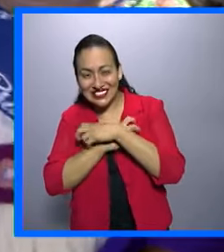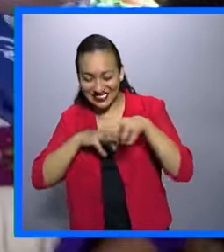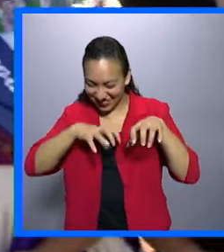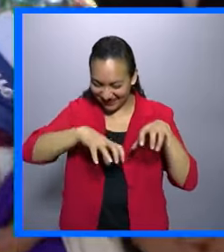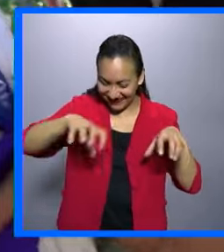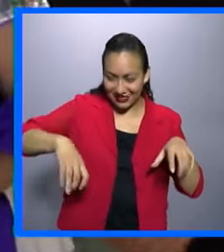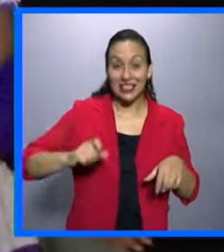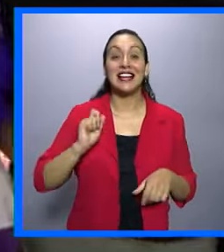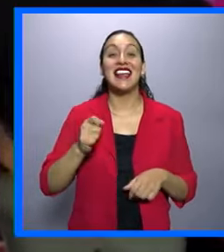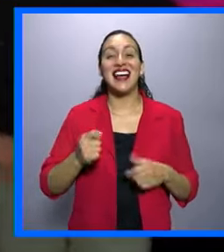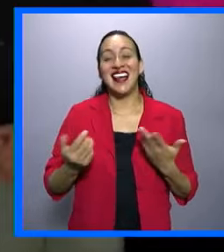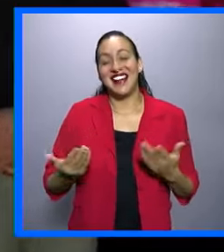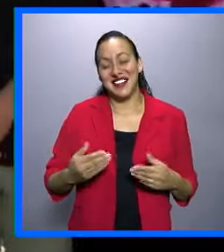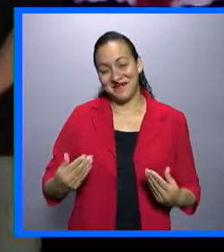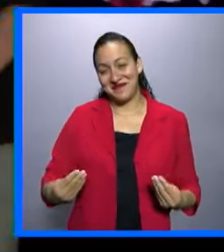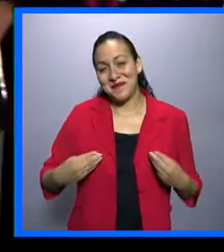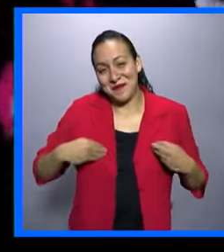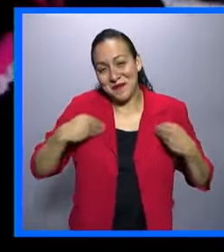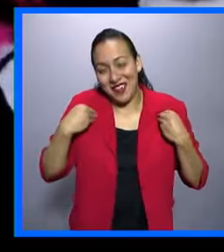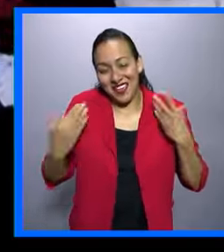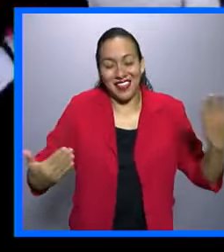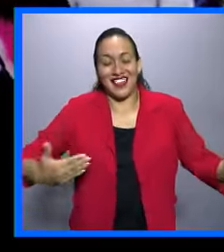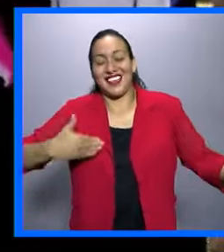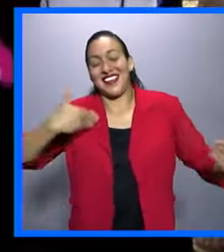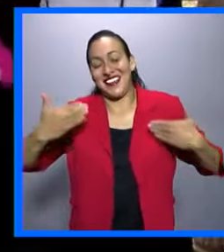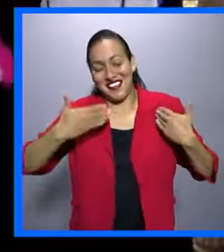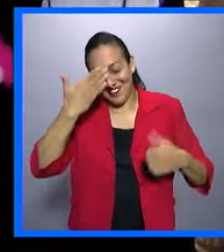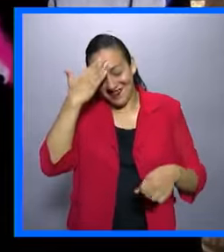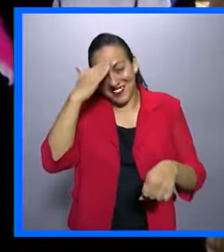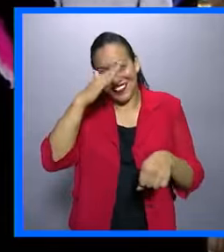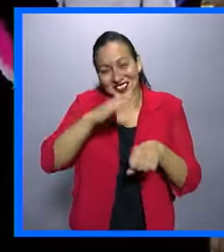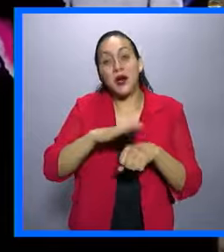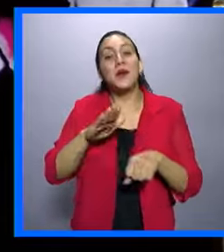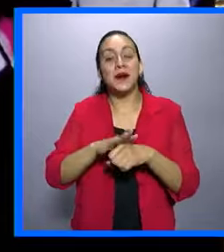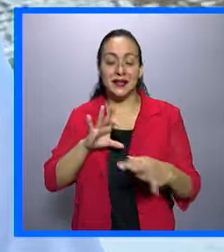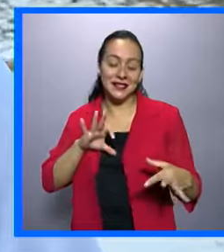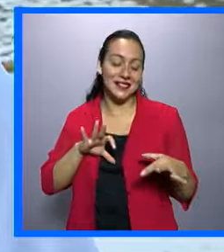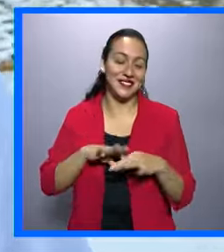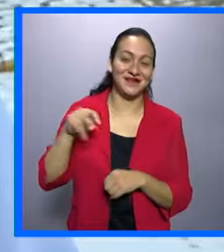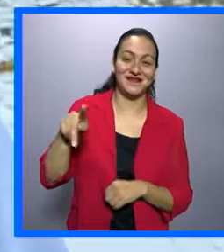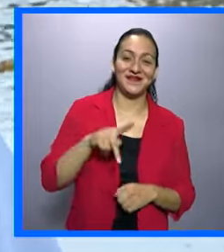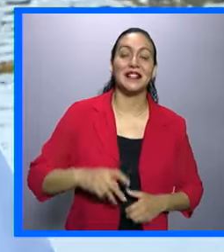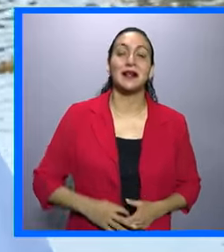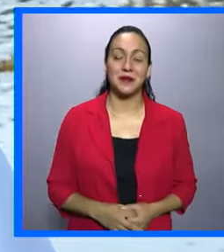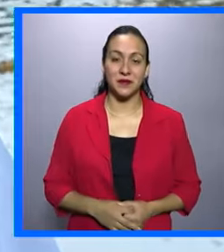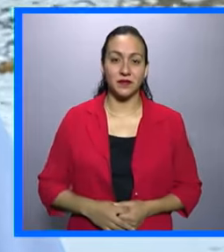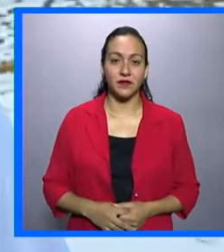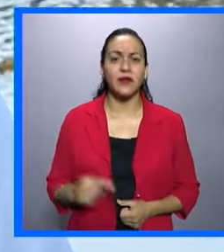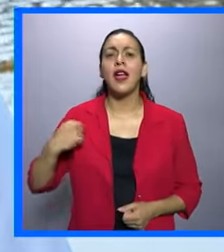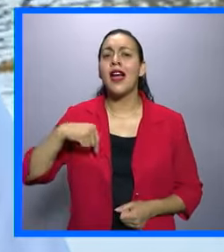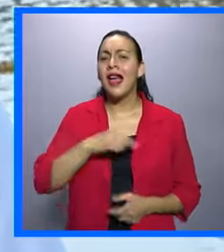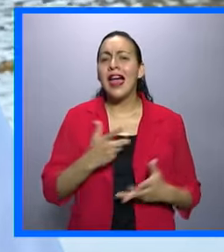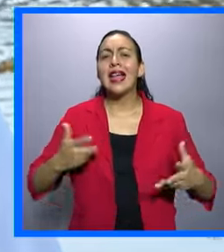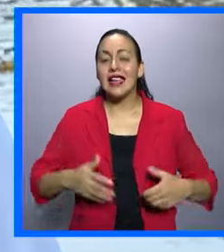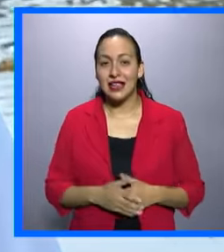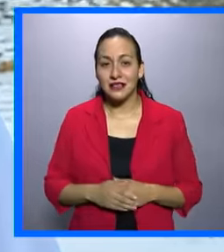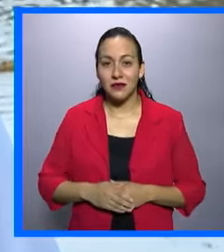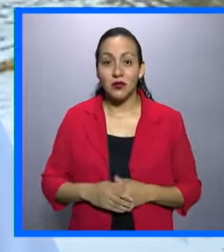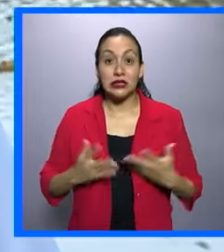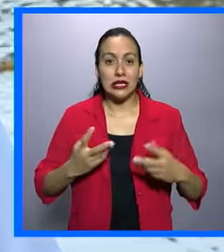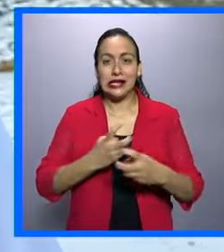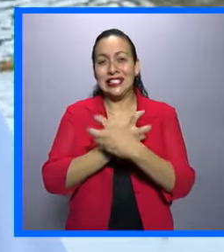rinde homenaje a la vida, a la memoria y a la alegría que los une como pueblo. Nosotros organizamos una mega